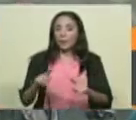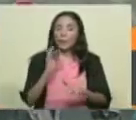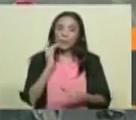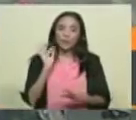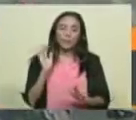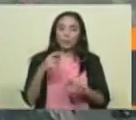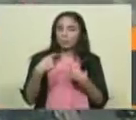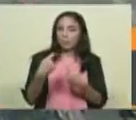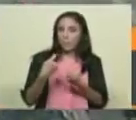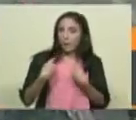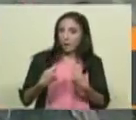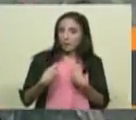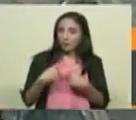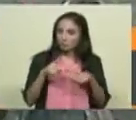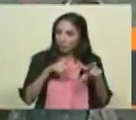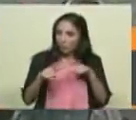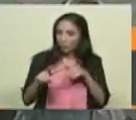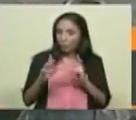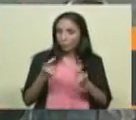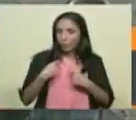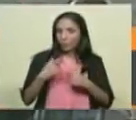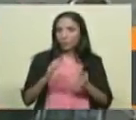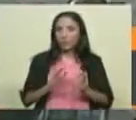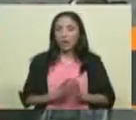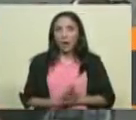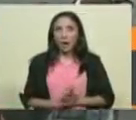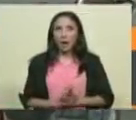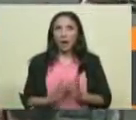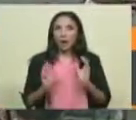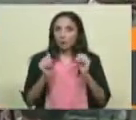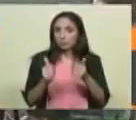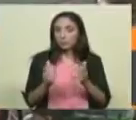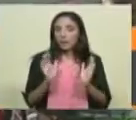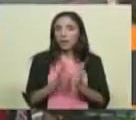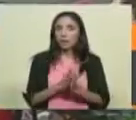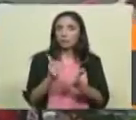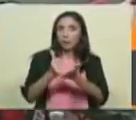¿verdad? Coño, un respaldo fuerte.